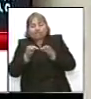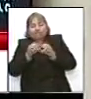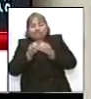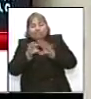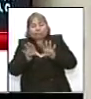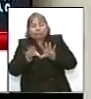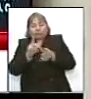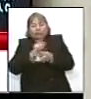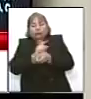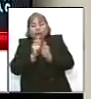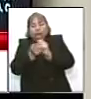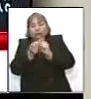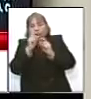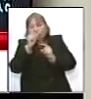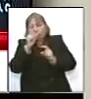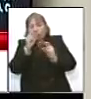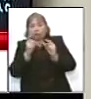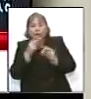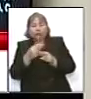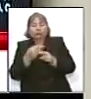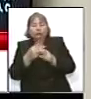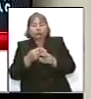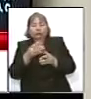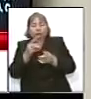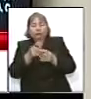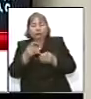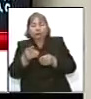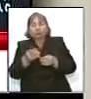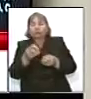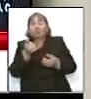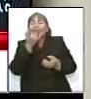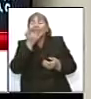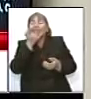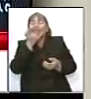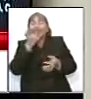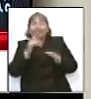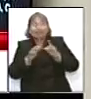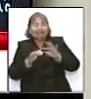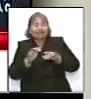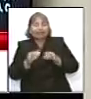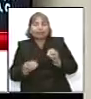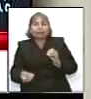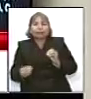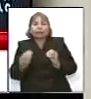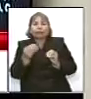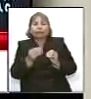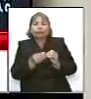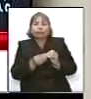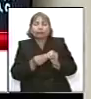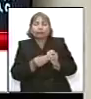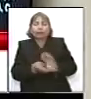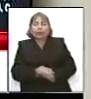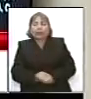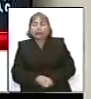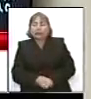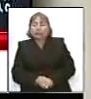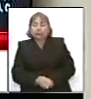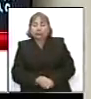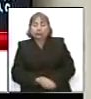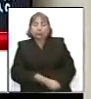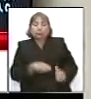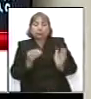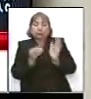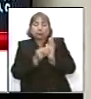el cambio de uno de los nombres de los distritos que fue por error material incluido en el texto de